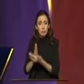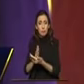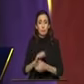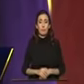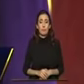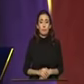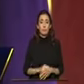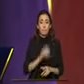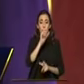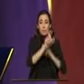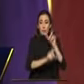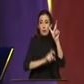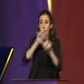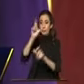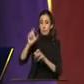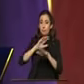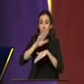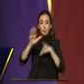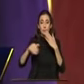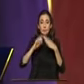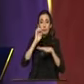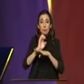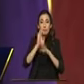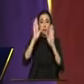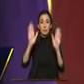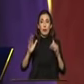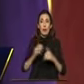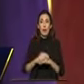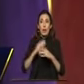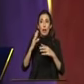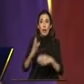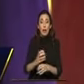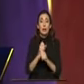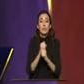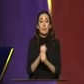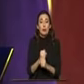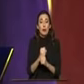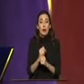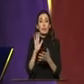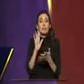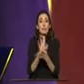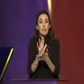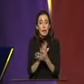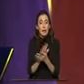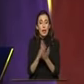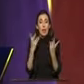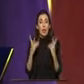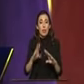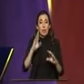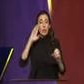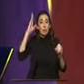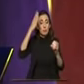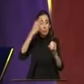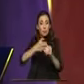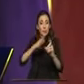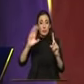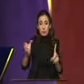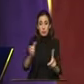Señoras y señores, queridas y queridos ecuatorianos, la seguridad y la tranquilidad ciudadanas son aspiraciones